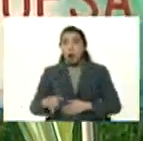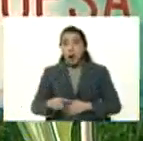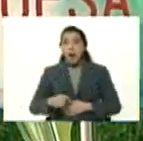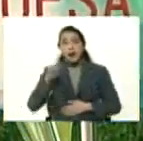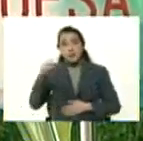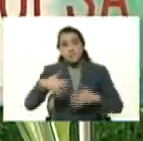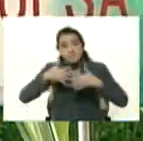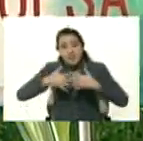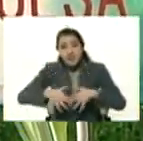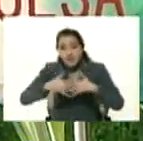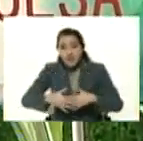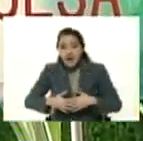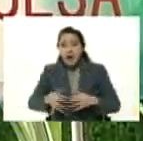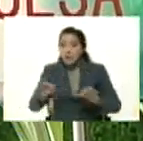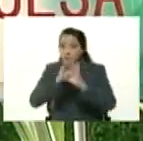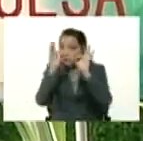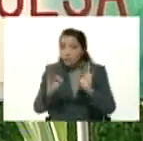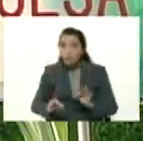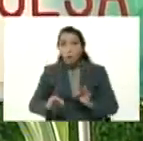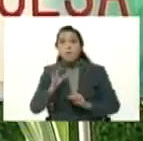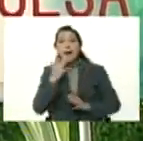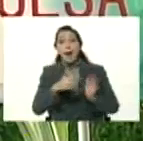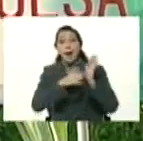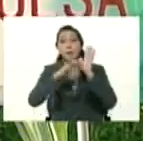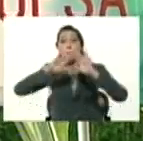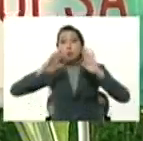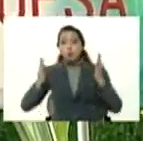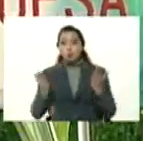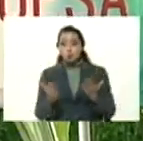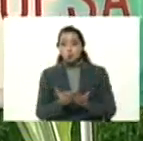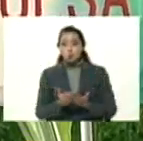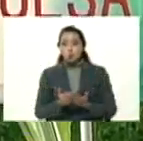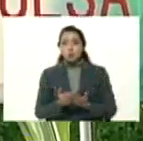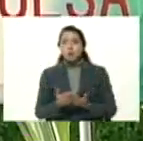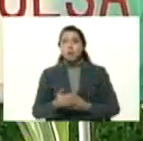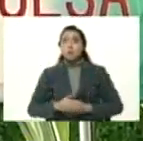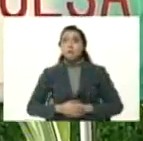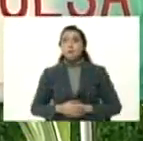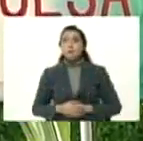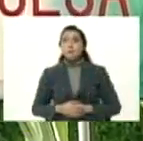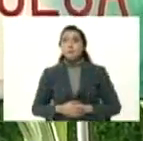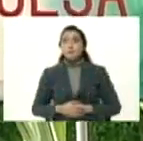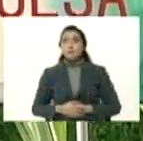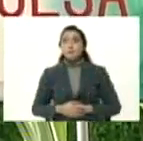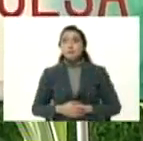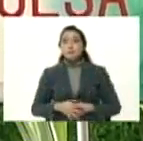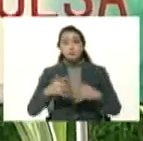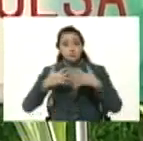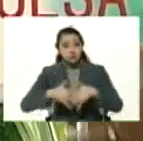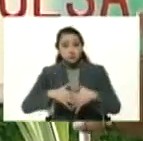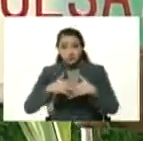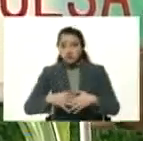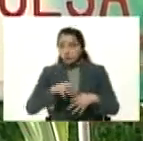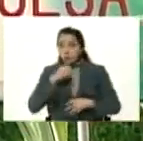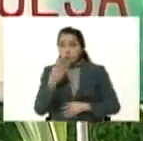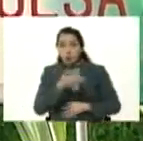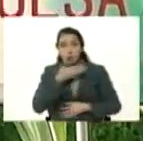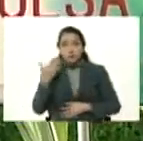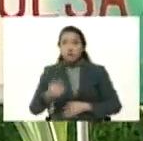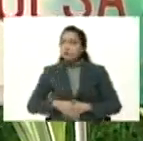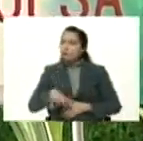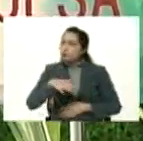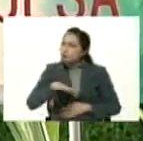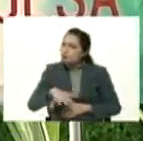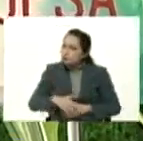que es una refinería modelo en el mundo. Es una de las 13 refinerías más automatizadas del mundo. ¿Dónde la tienen?